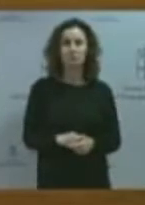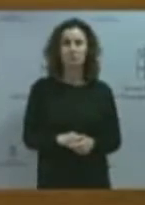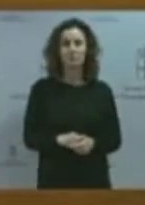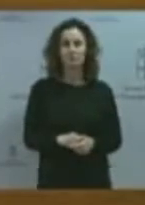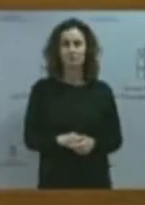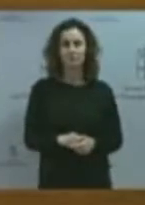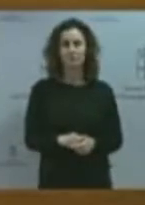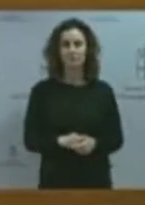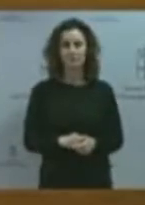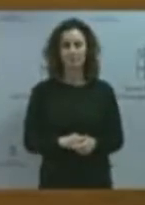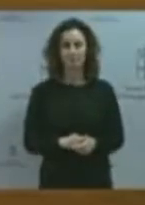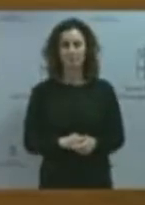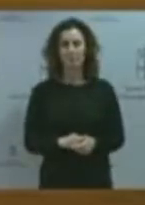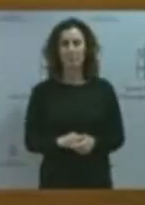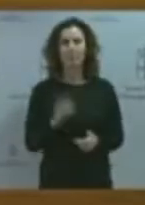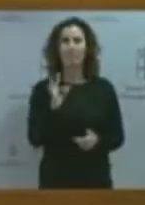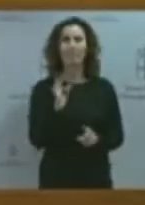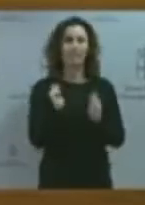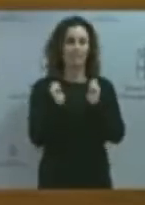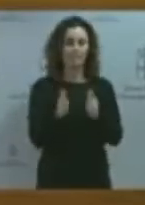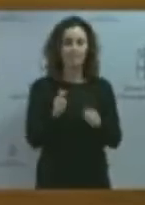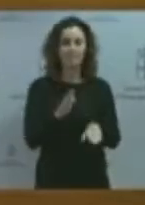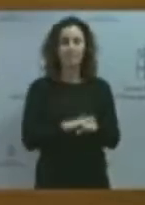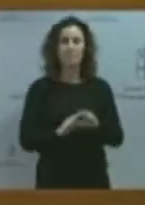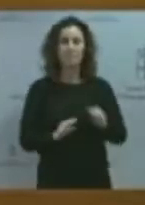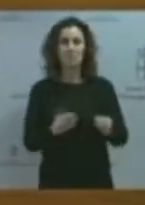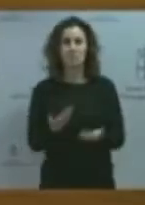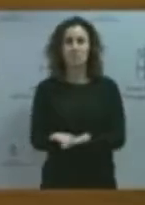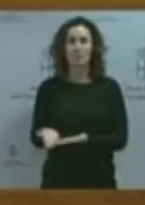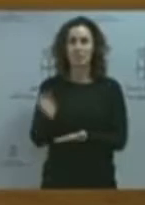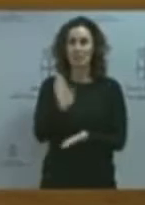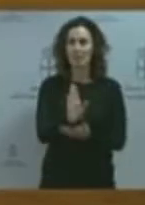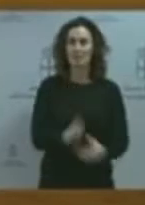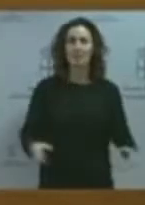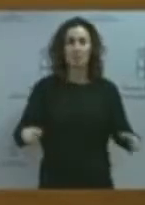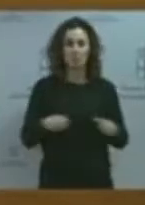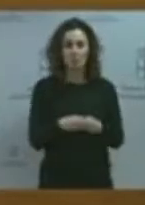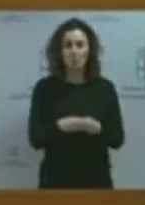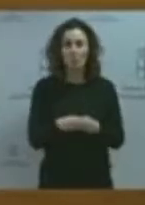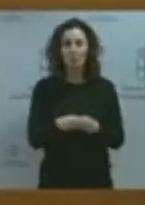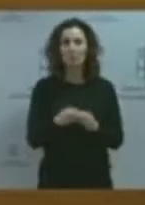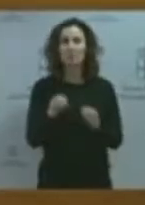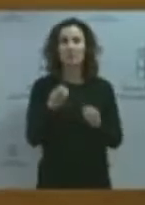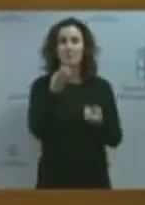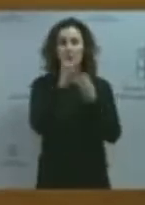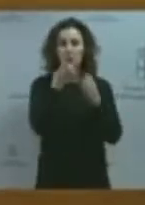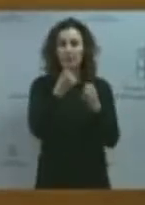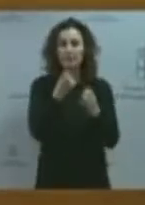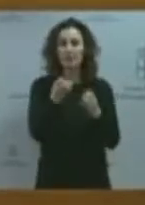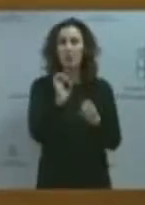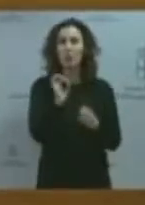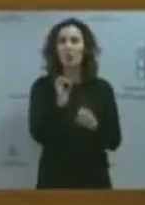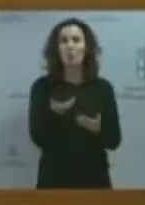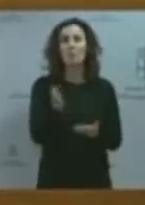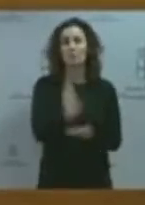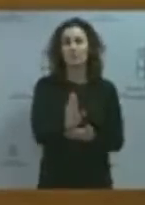beneficiándose de una de esas propuestas de este partido de protesta, y algunos dicen que no propuesta, cuando propusimos que se creara